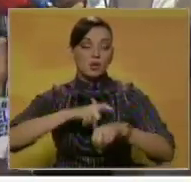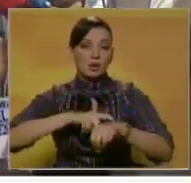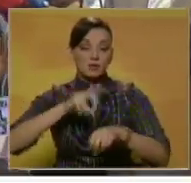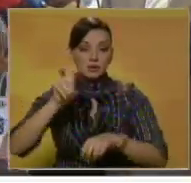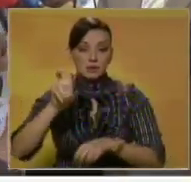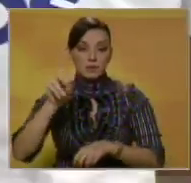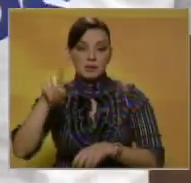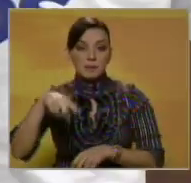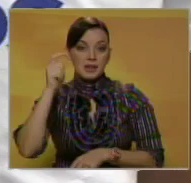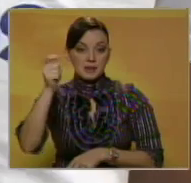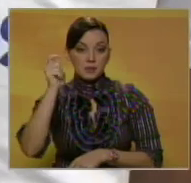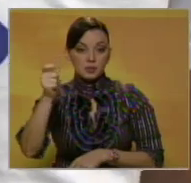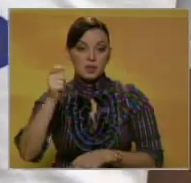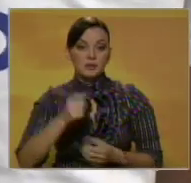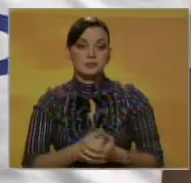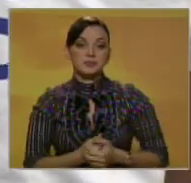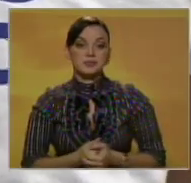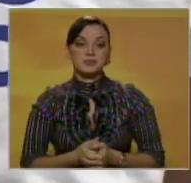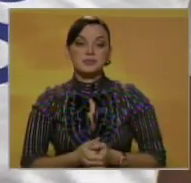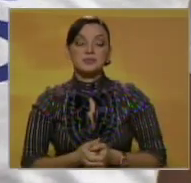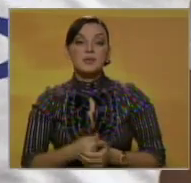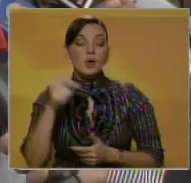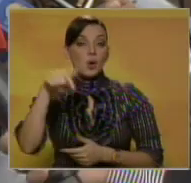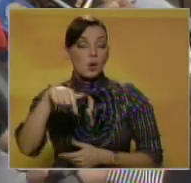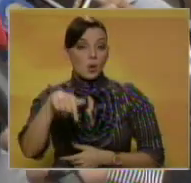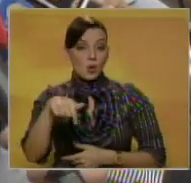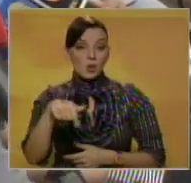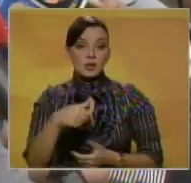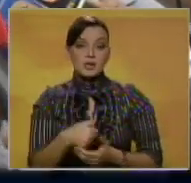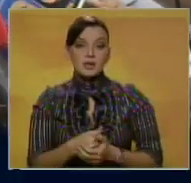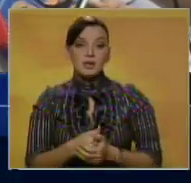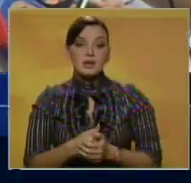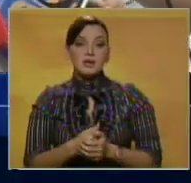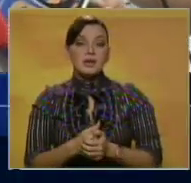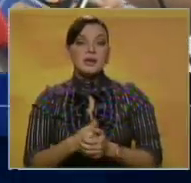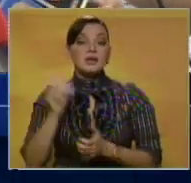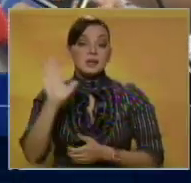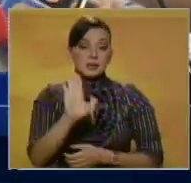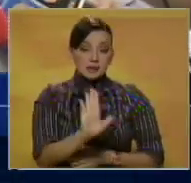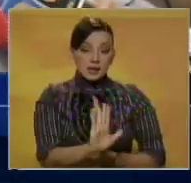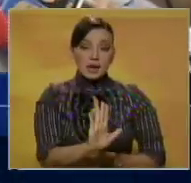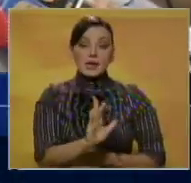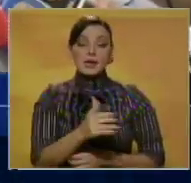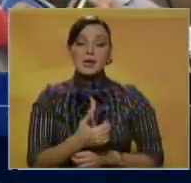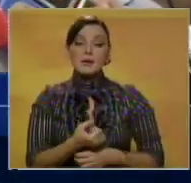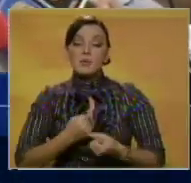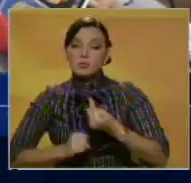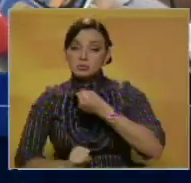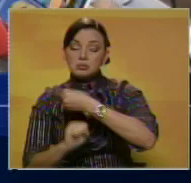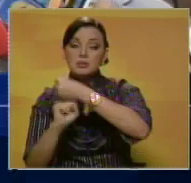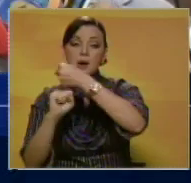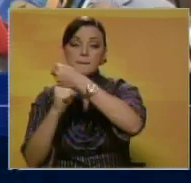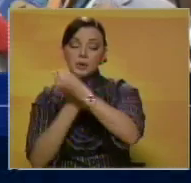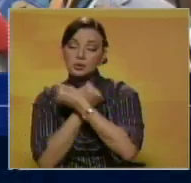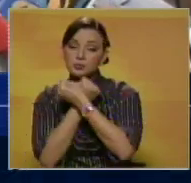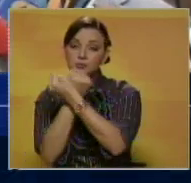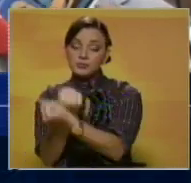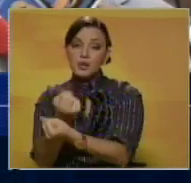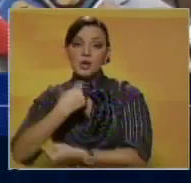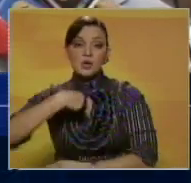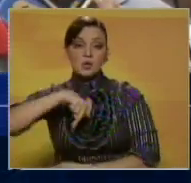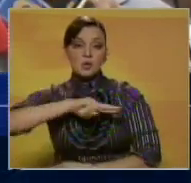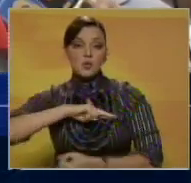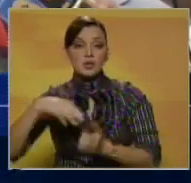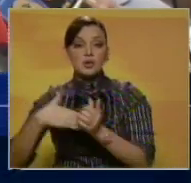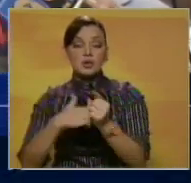diputada electa. En este evento de hoy, donde traemos un gesto de solidaridad con nuestro líder fundador,